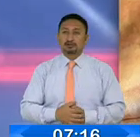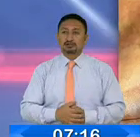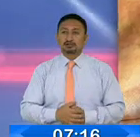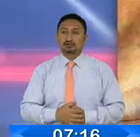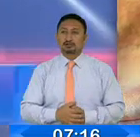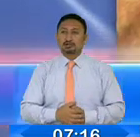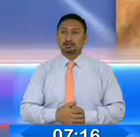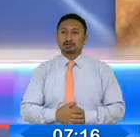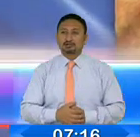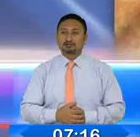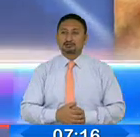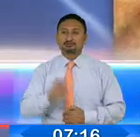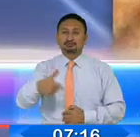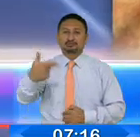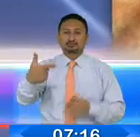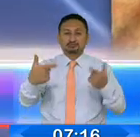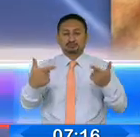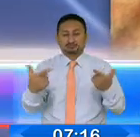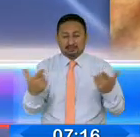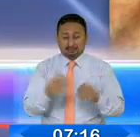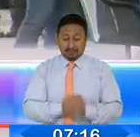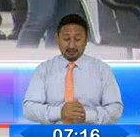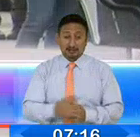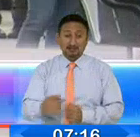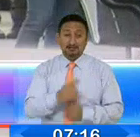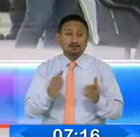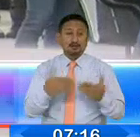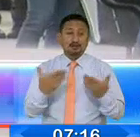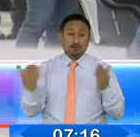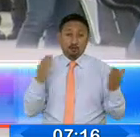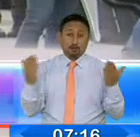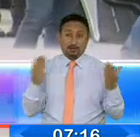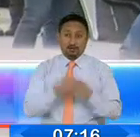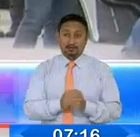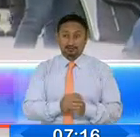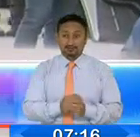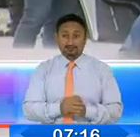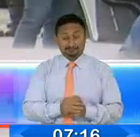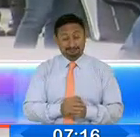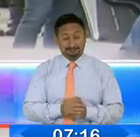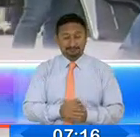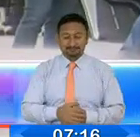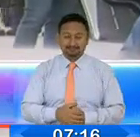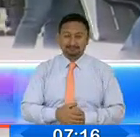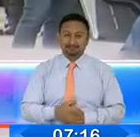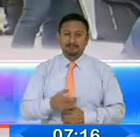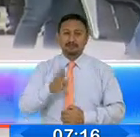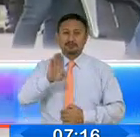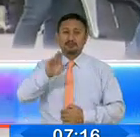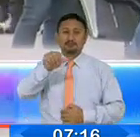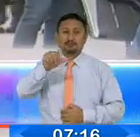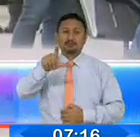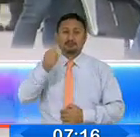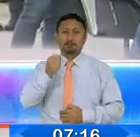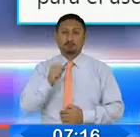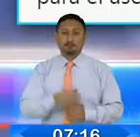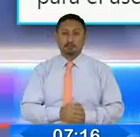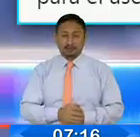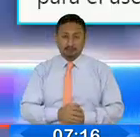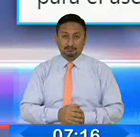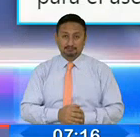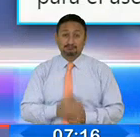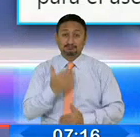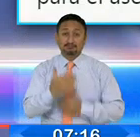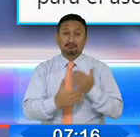está en el departamento de criminalística de la policía, donde comparan los proyectiles con el resto de las balas levantadas en la escena del crimen. Más